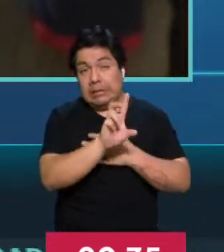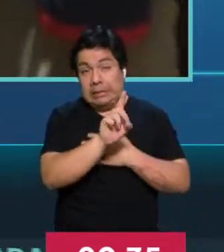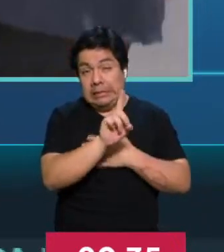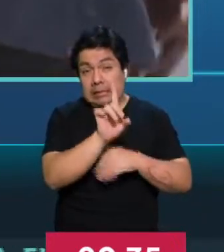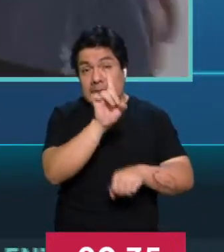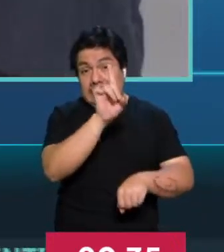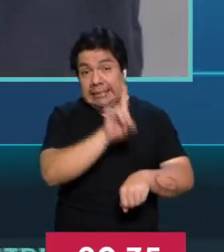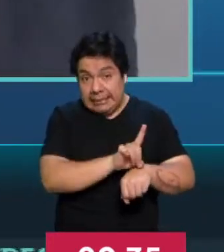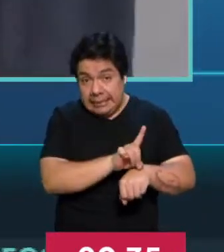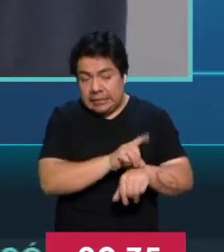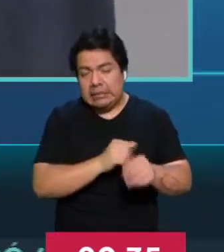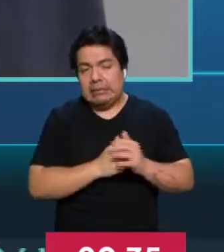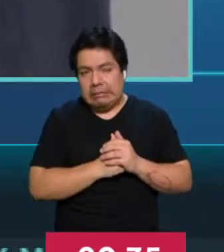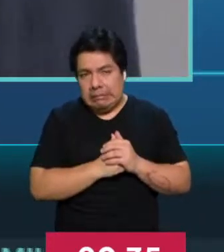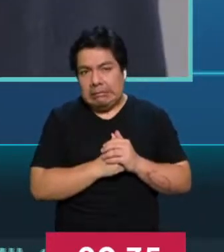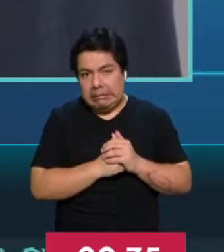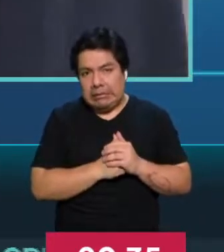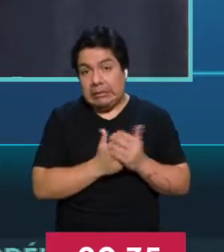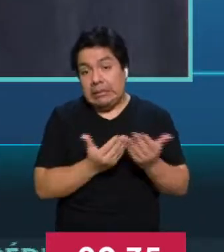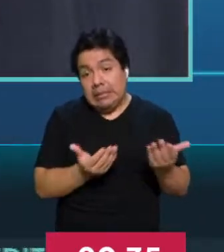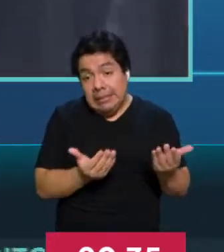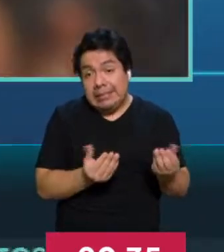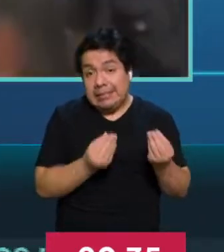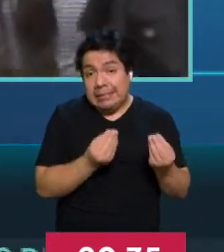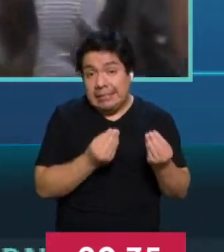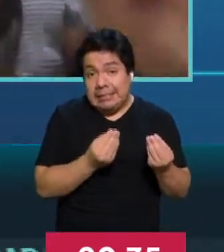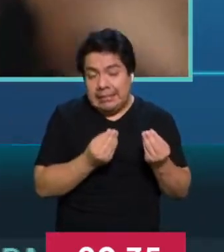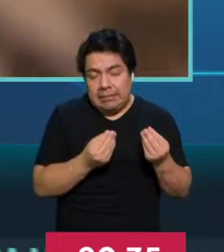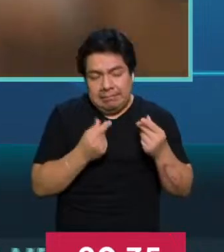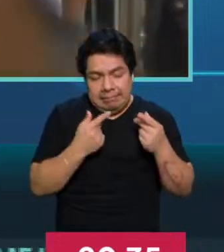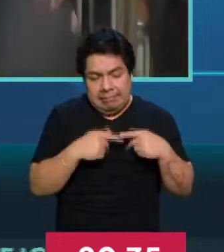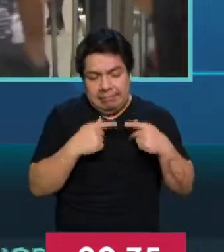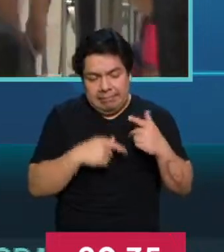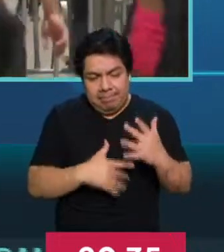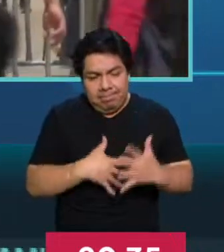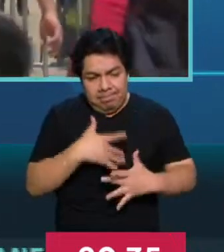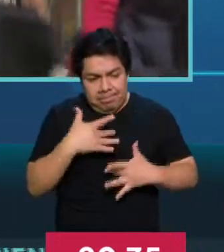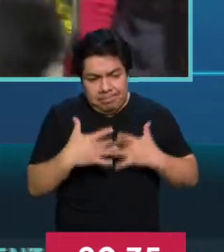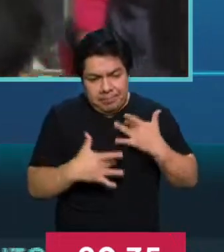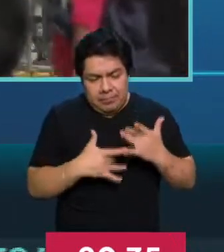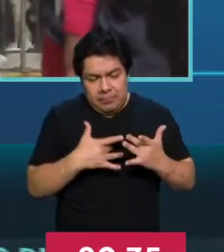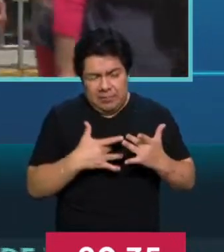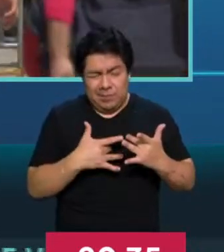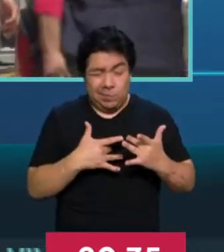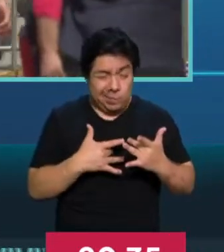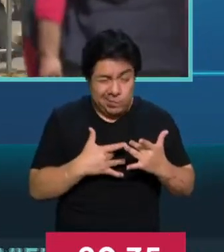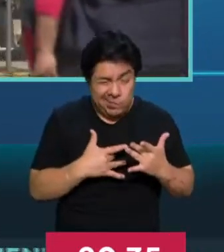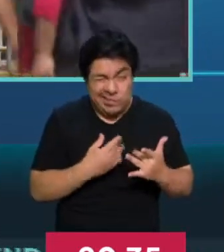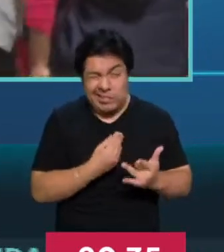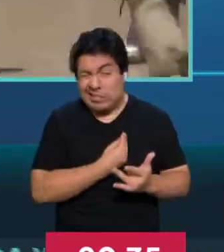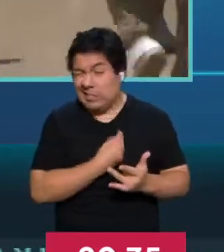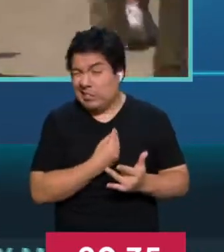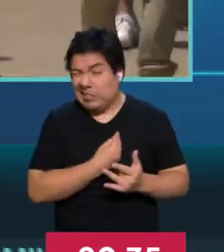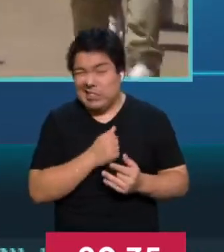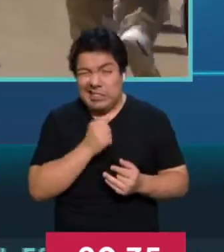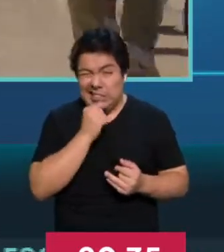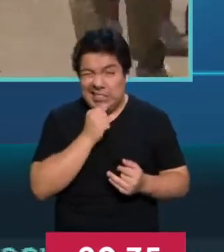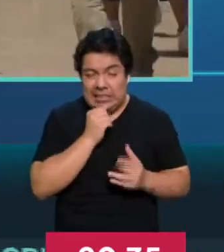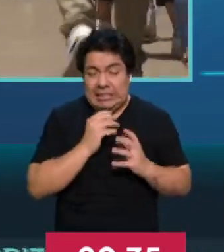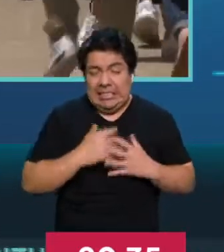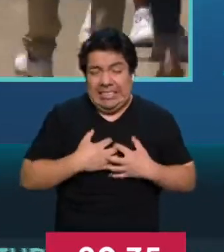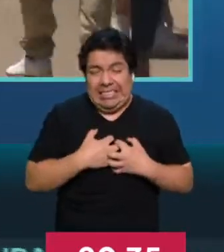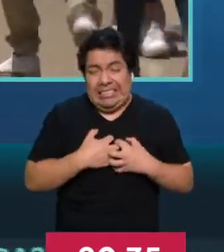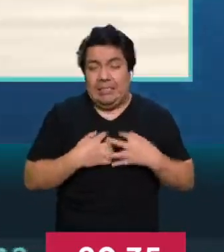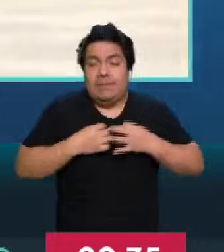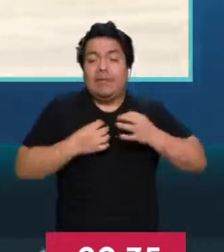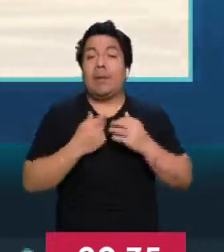días. 30 y entonces eso es lo que realmente las personas sentimos, y es una incomodidad, digamos, por cuestiones biológicas,